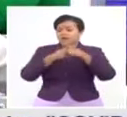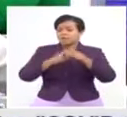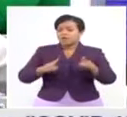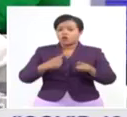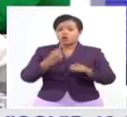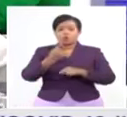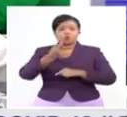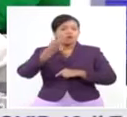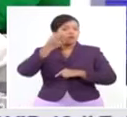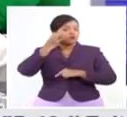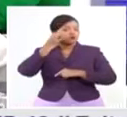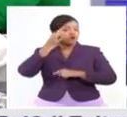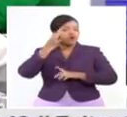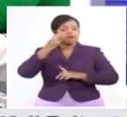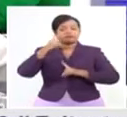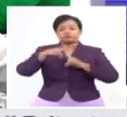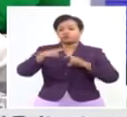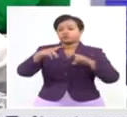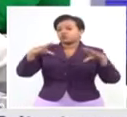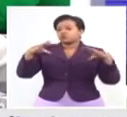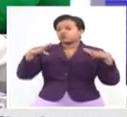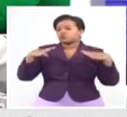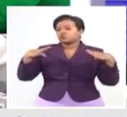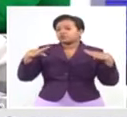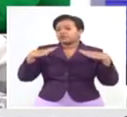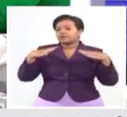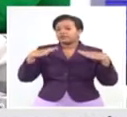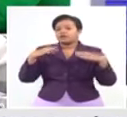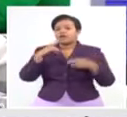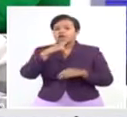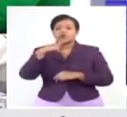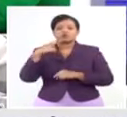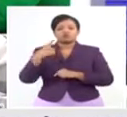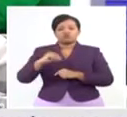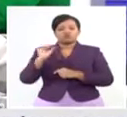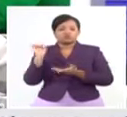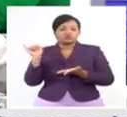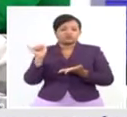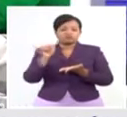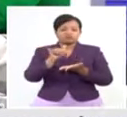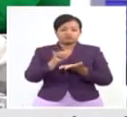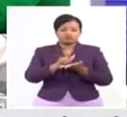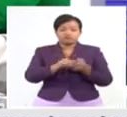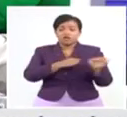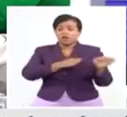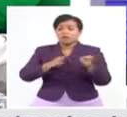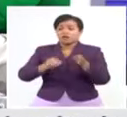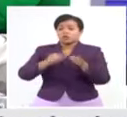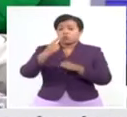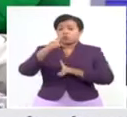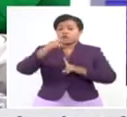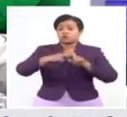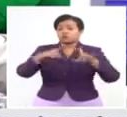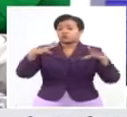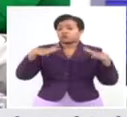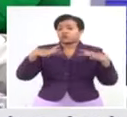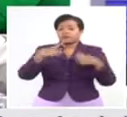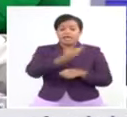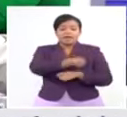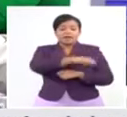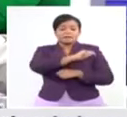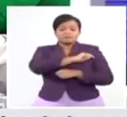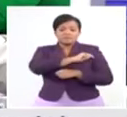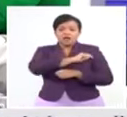bielorrusa procedente de Rusia y una turista española procedente de España,